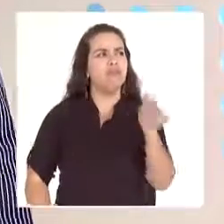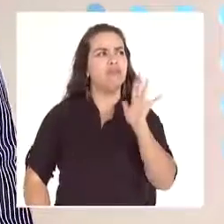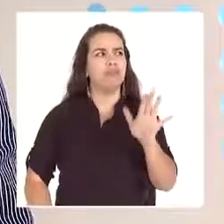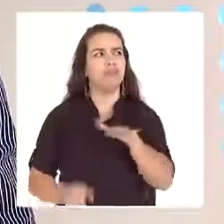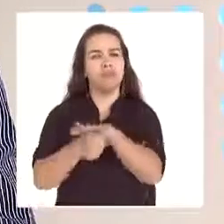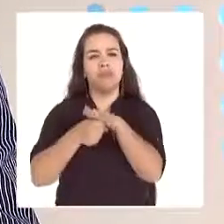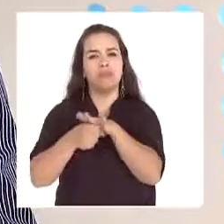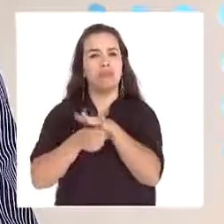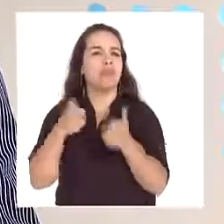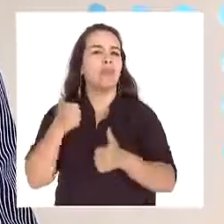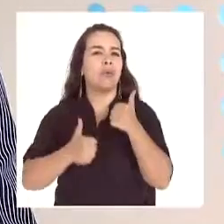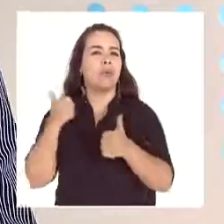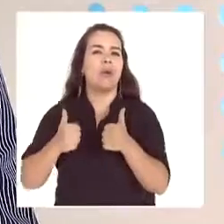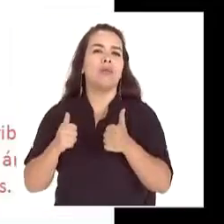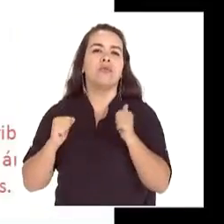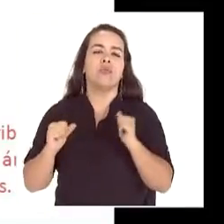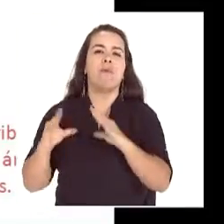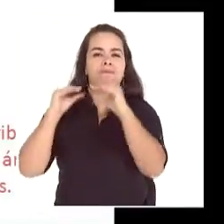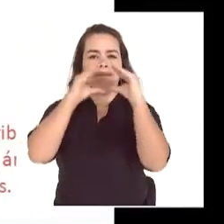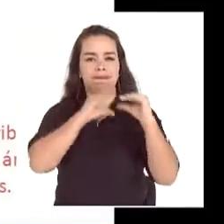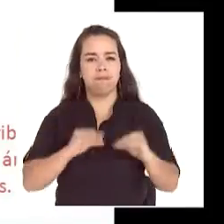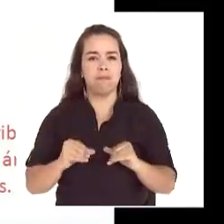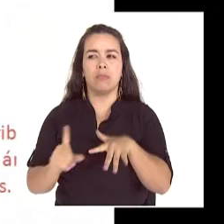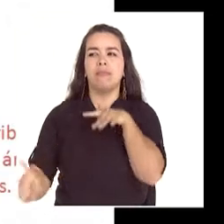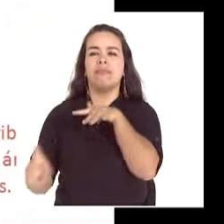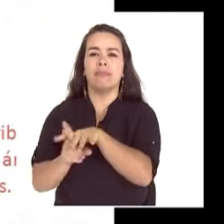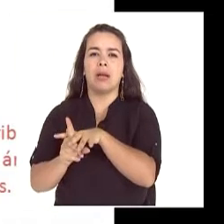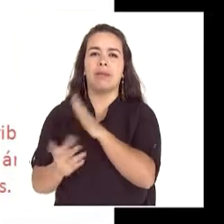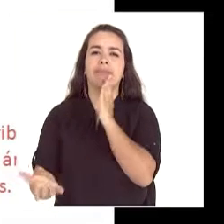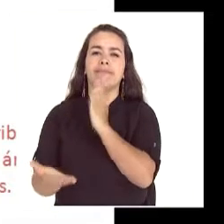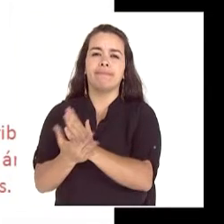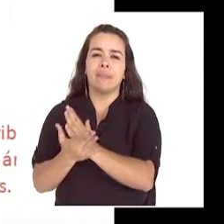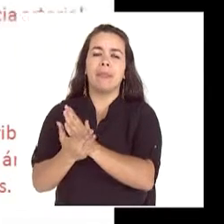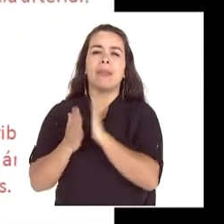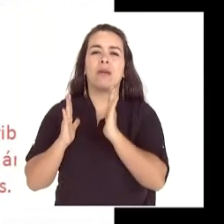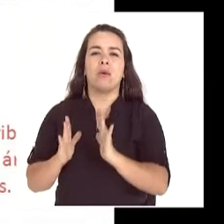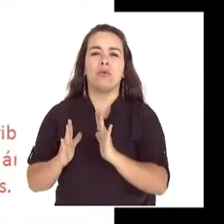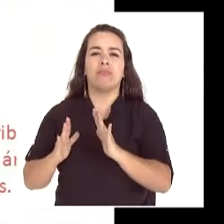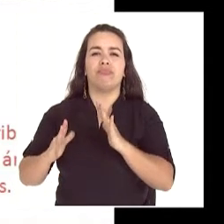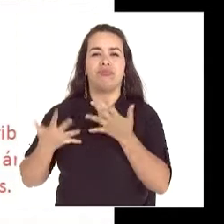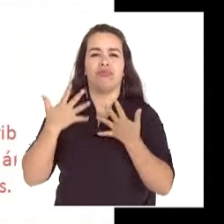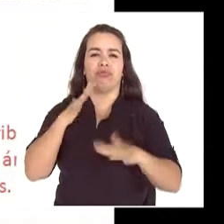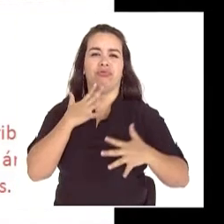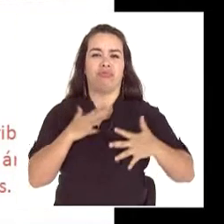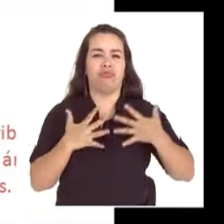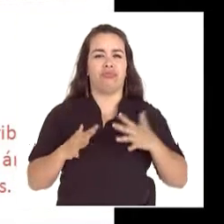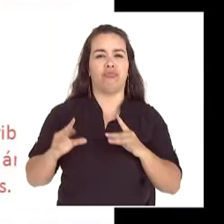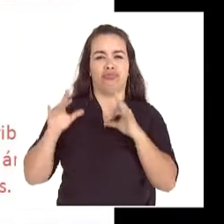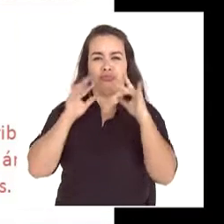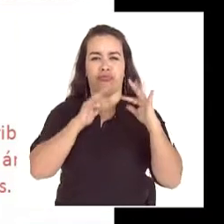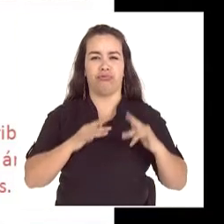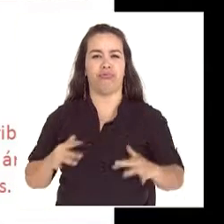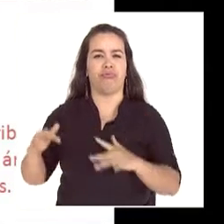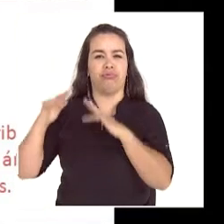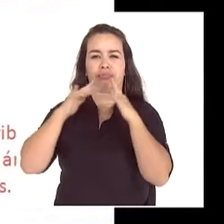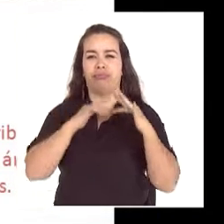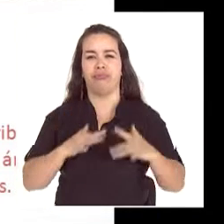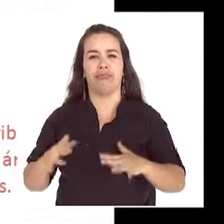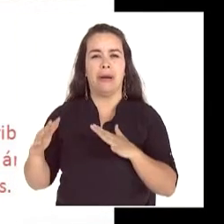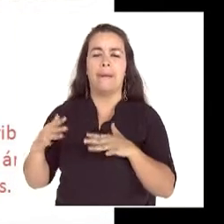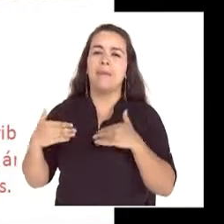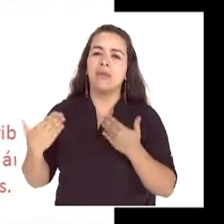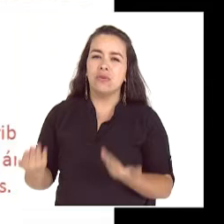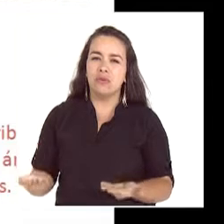como tumores que causan liberación de sustancias que producen vasoconstricción o que